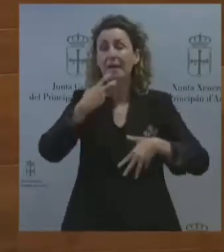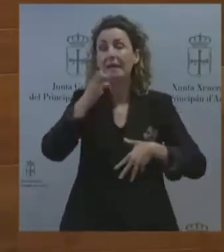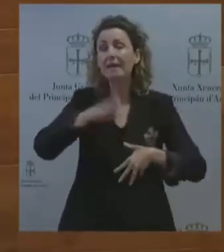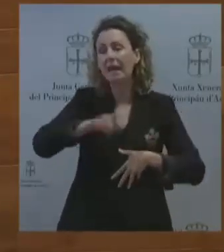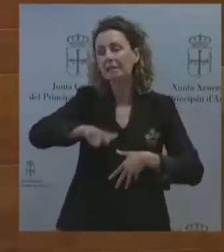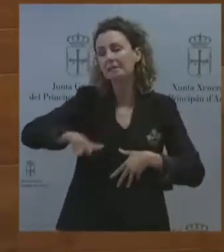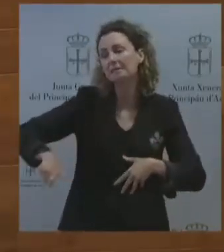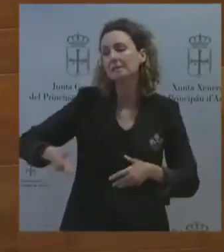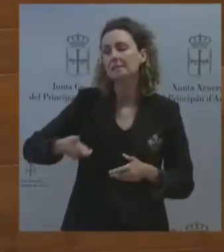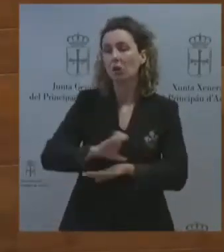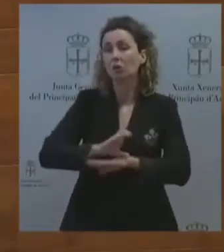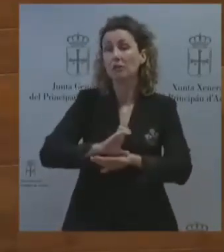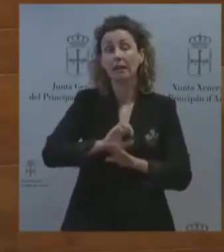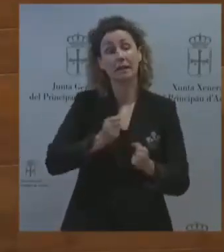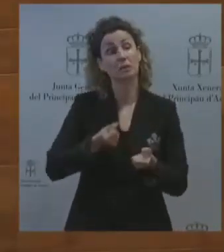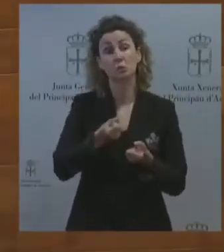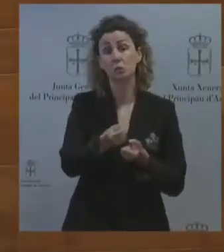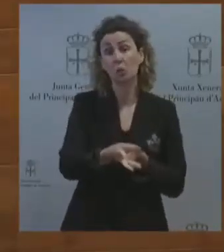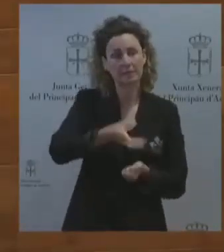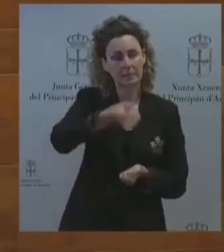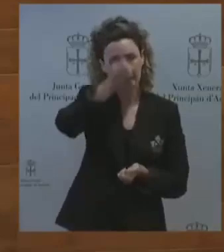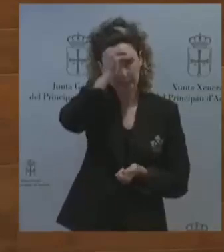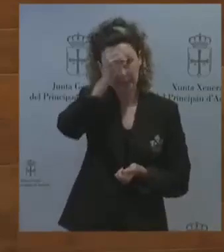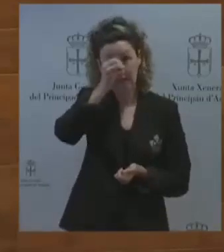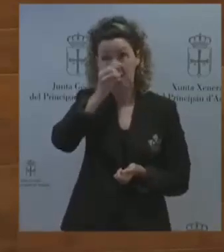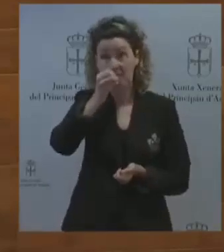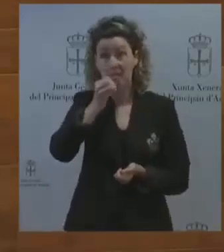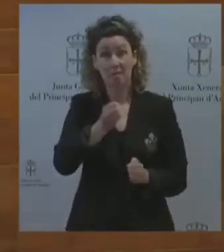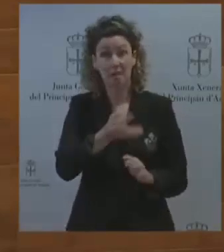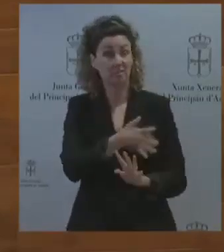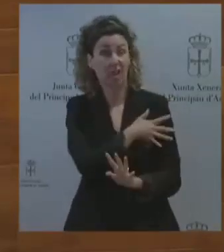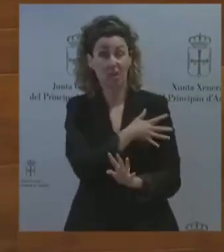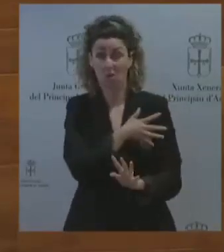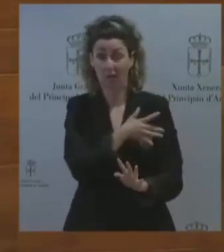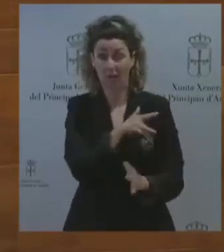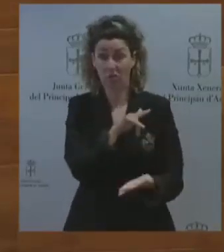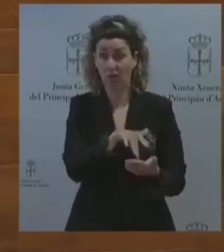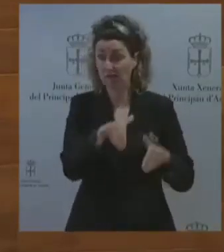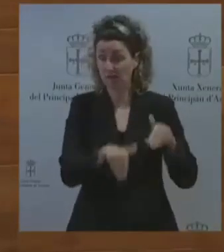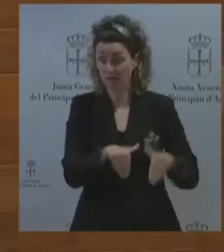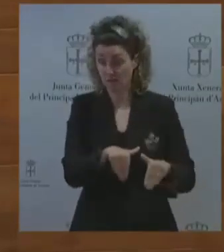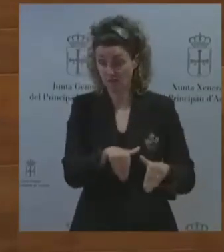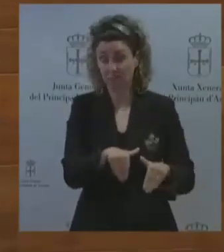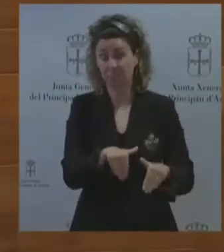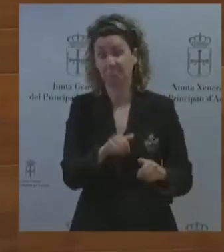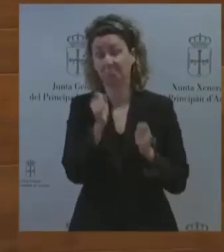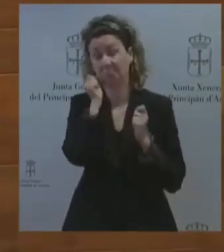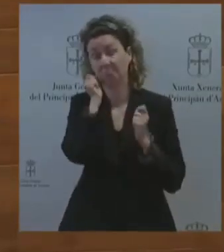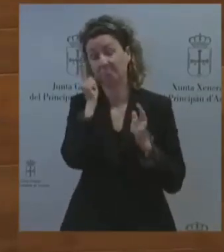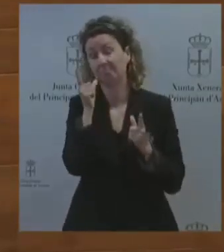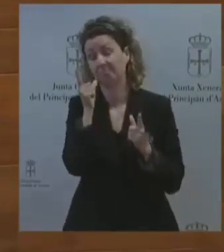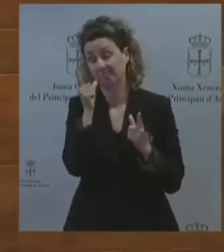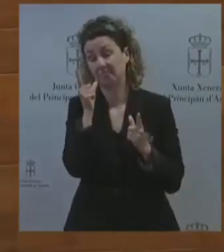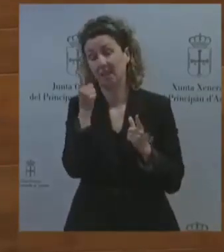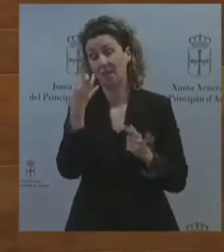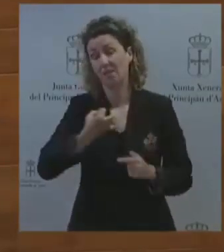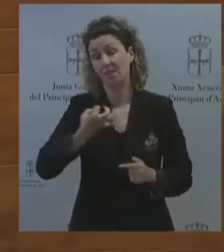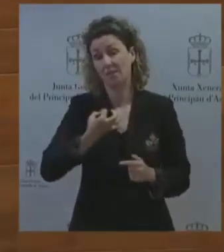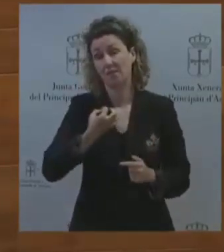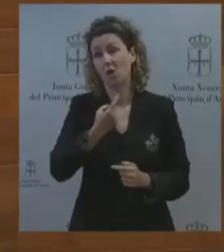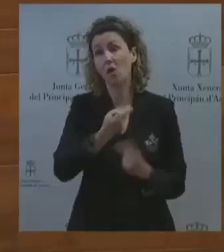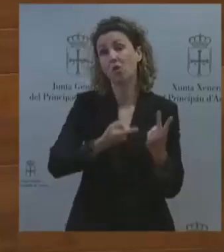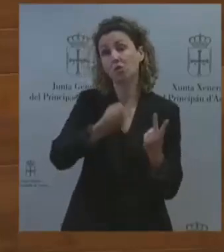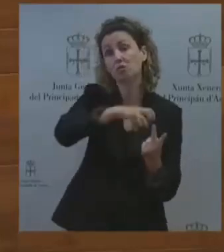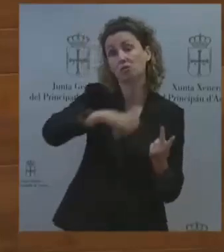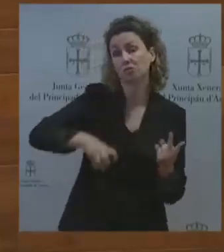vista de todo lo sucedido desde las elecciones, estamos convencidísimos de que tendrá 2 consejerías que seguramente que no aparecerán